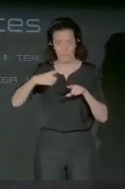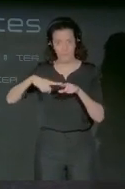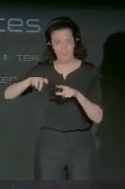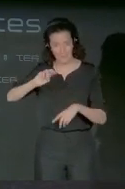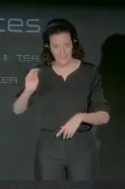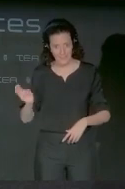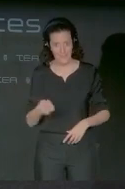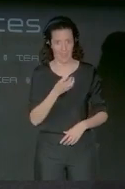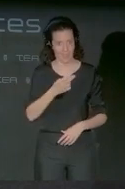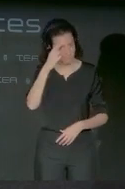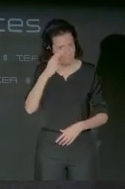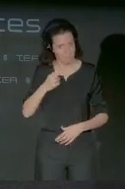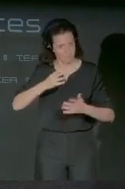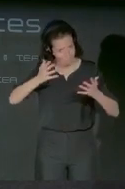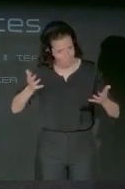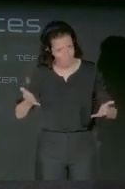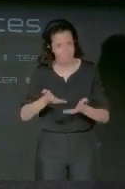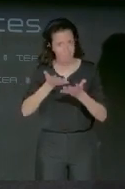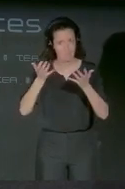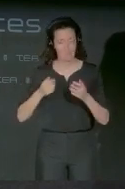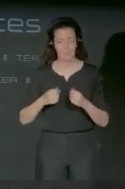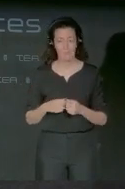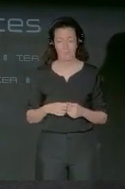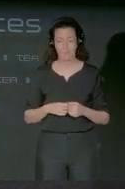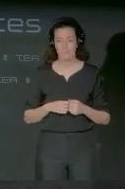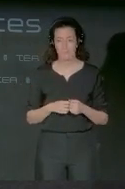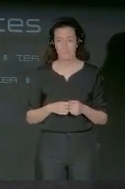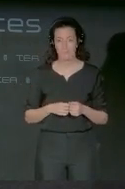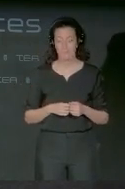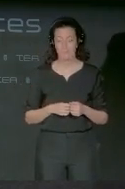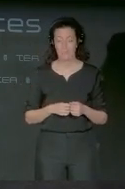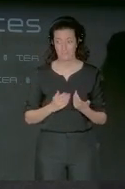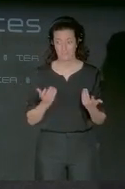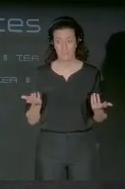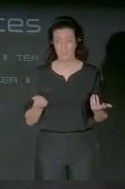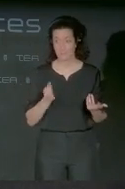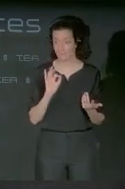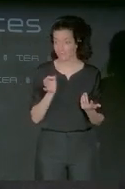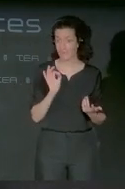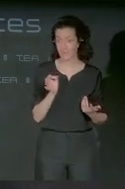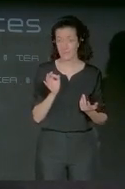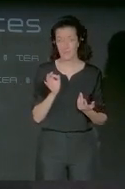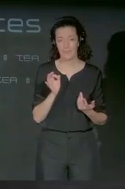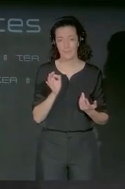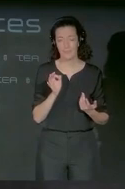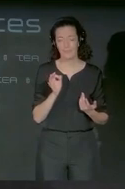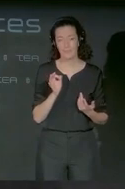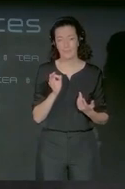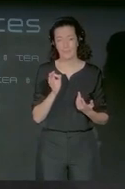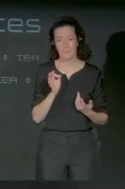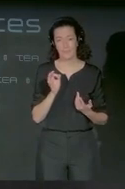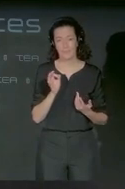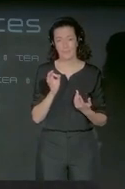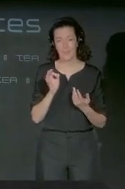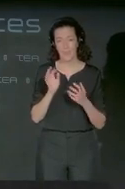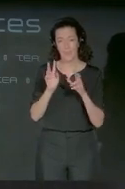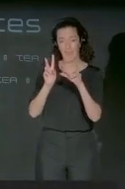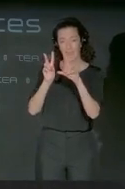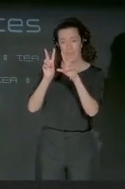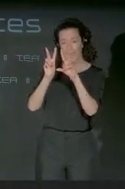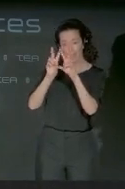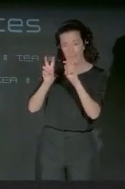yo añadiría que creo que lo habéis planteado y la verdad que el análisis desde un punto de vista más económico de cuáles son